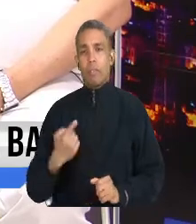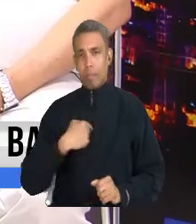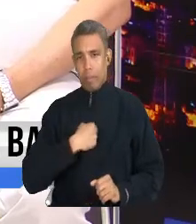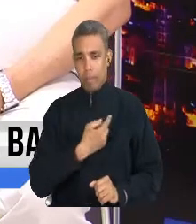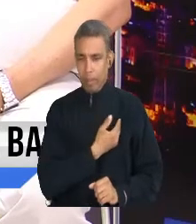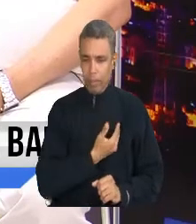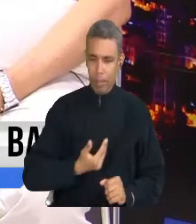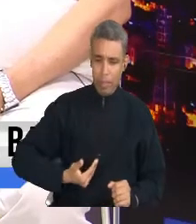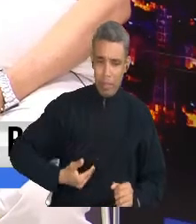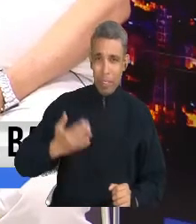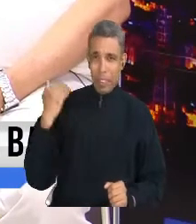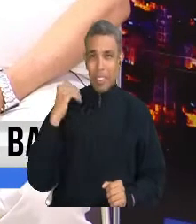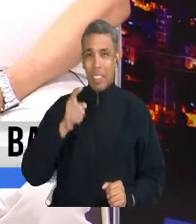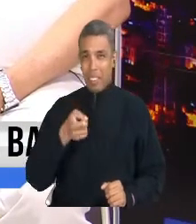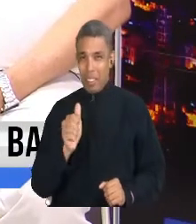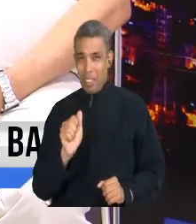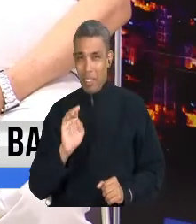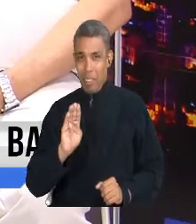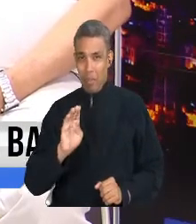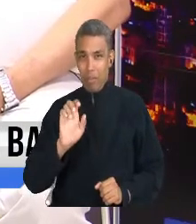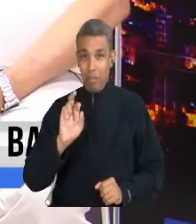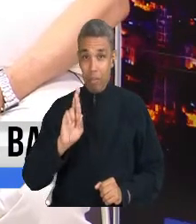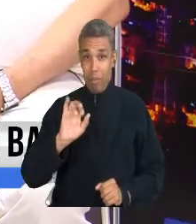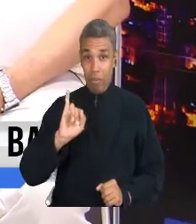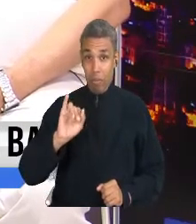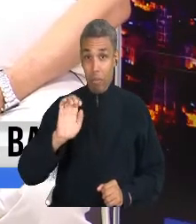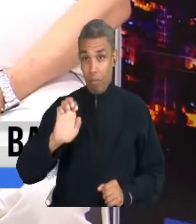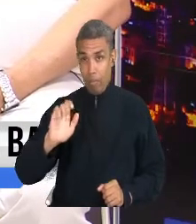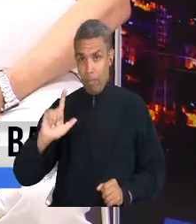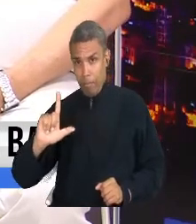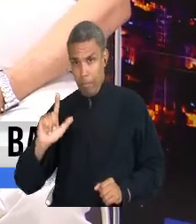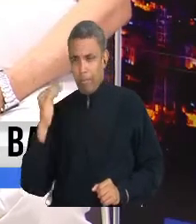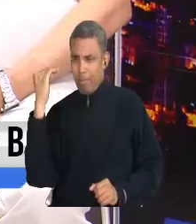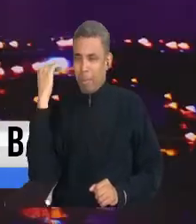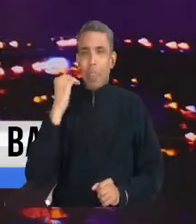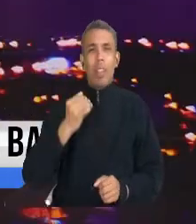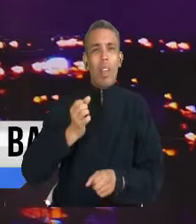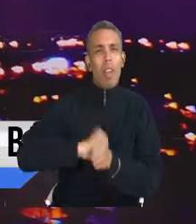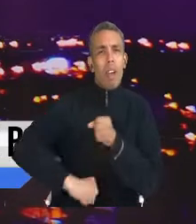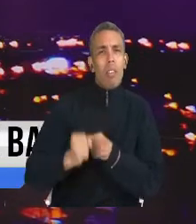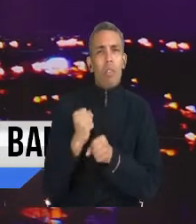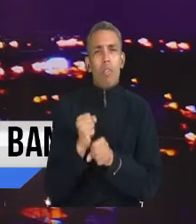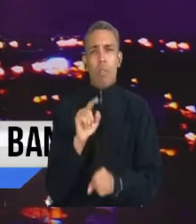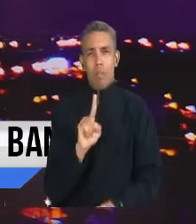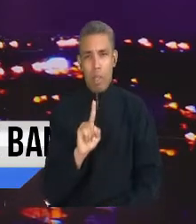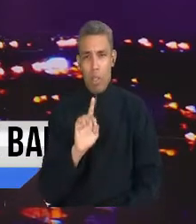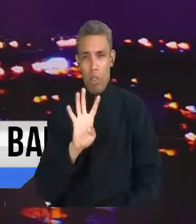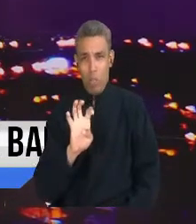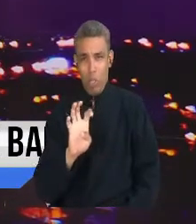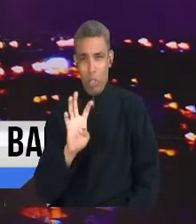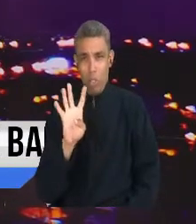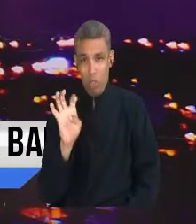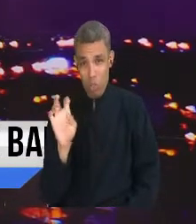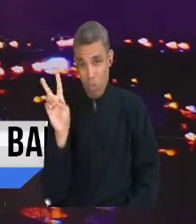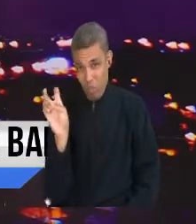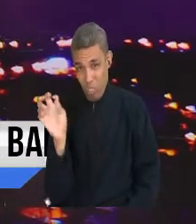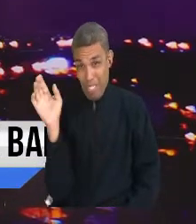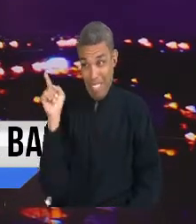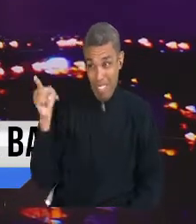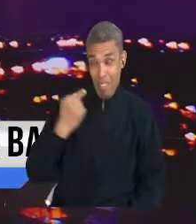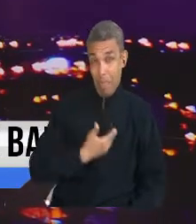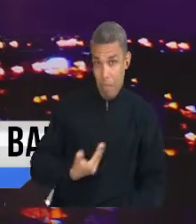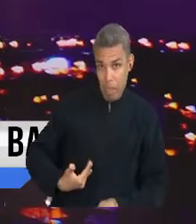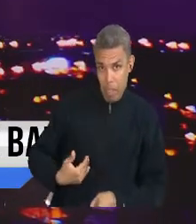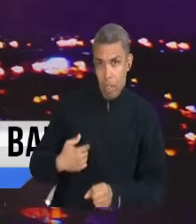Ramón Padilla Fernández, que se dio en el año 1997, ayudamos para que a través